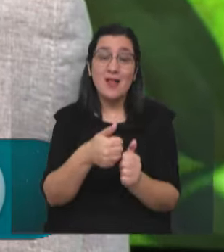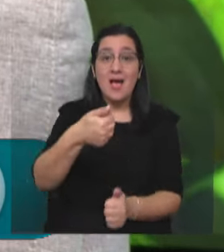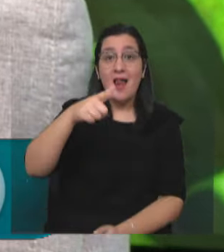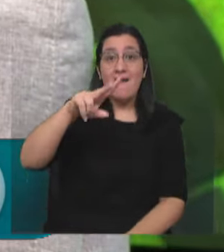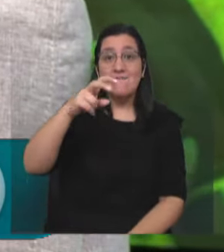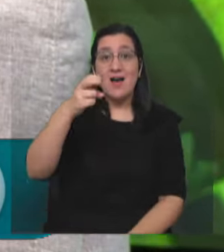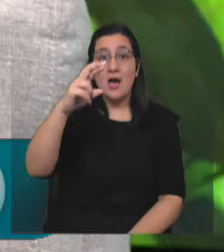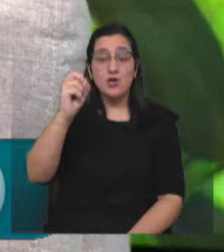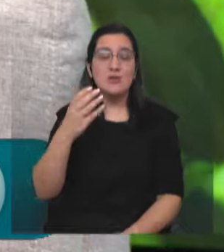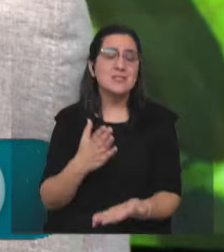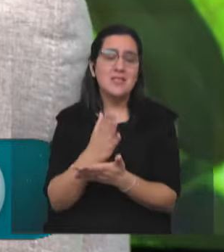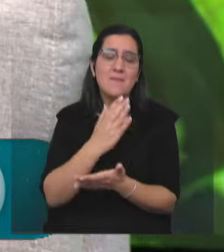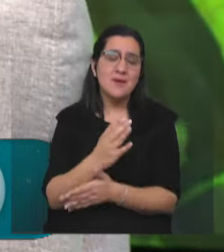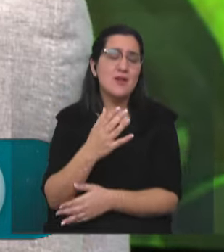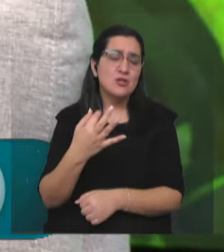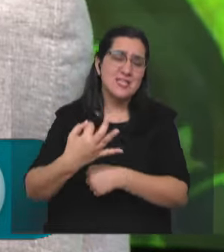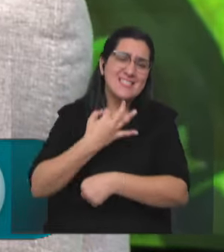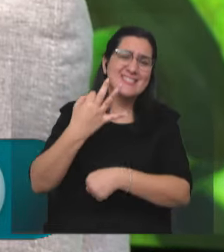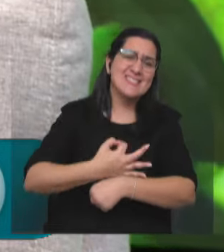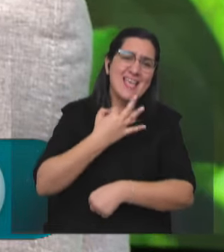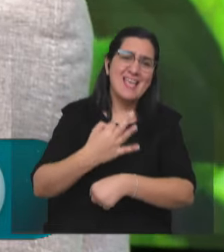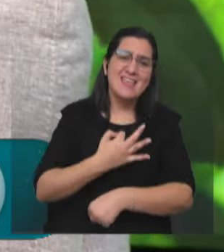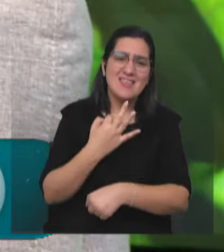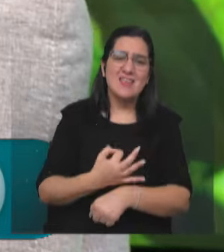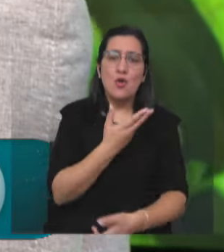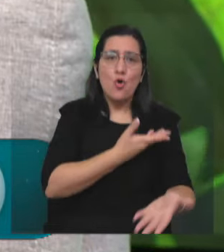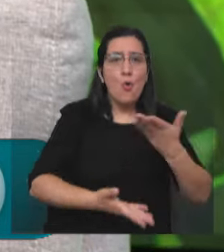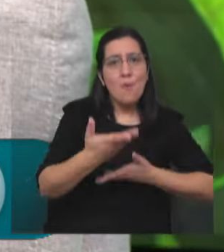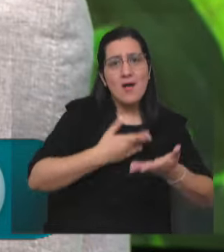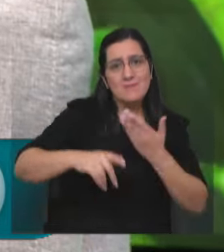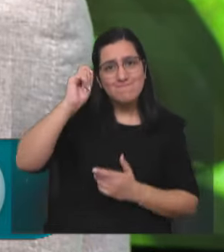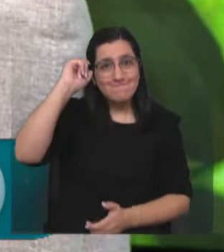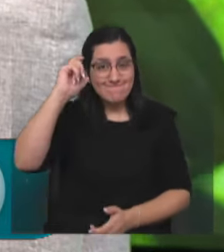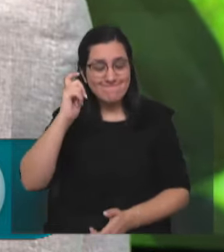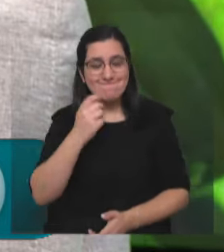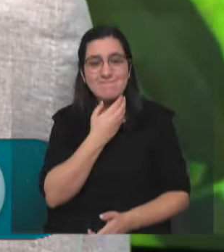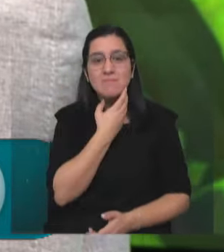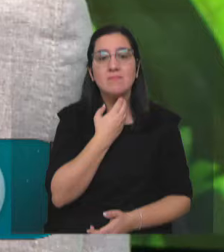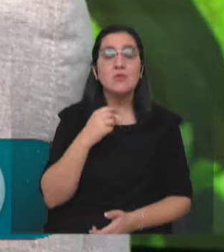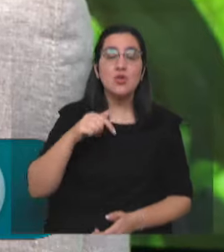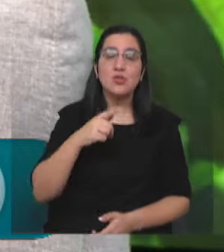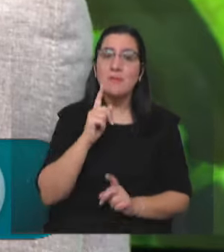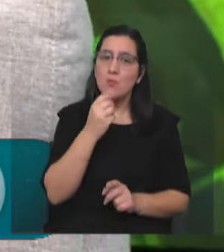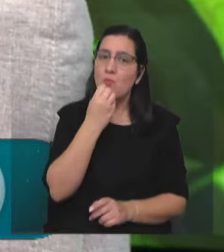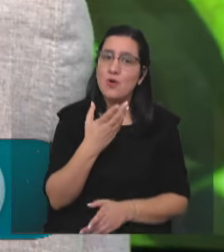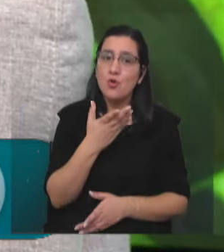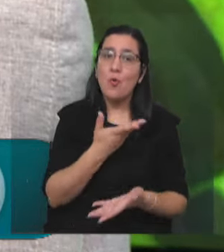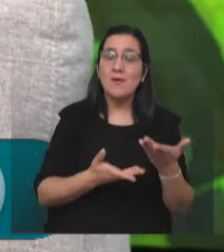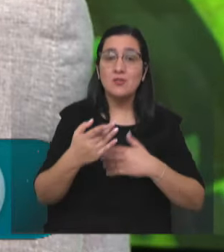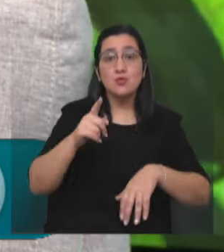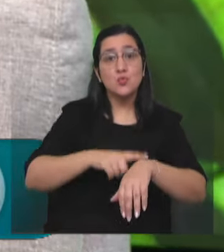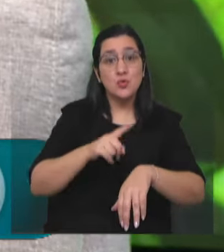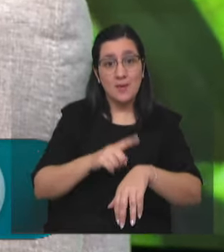mucha generosidad, siempre nos enseñan y nos comparten su conocimiento. Bueno, y hoy también con mucha generosidad, también compartiéndonos su